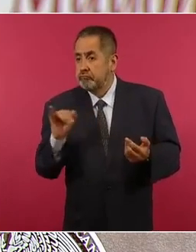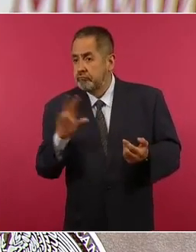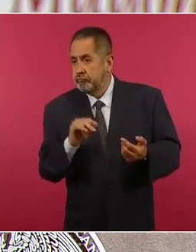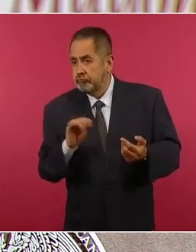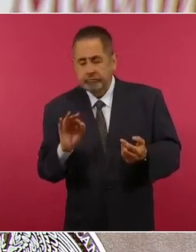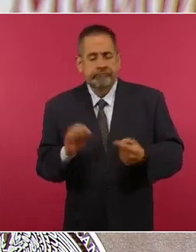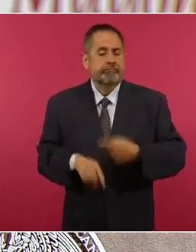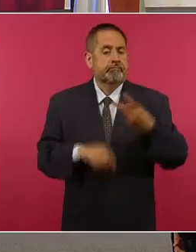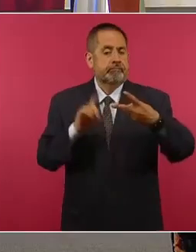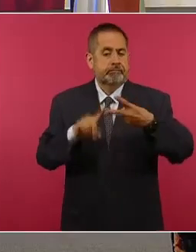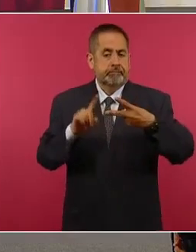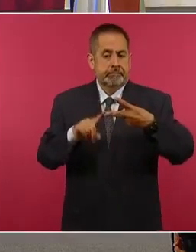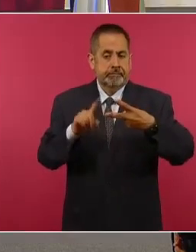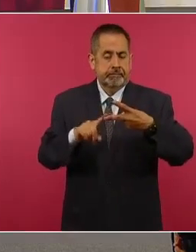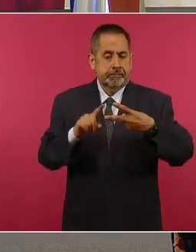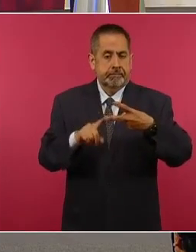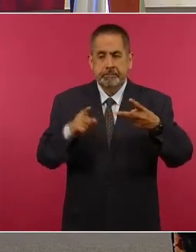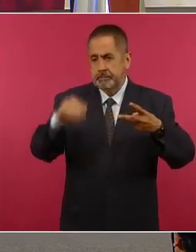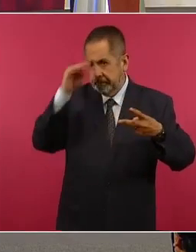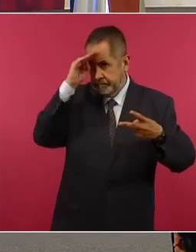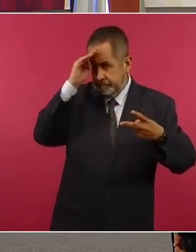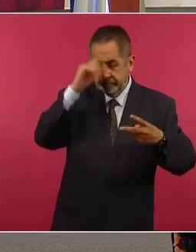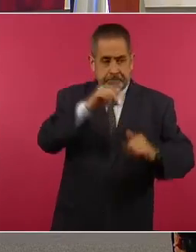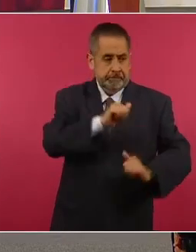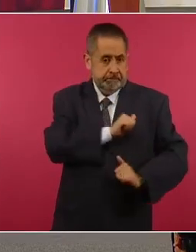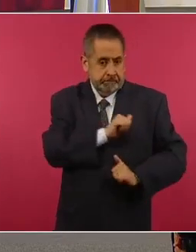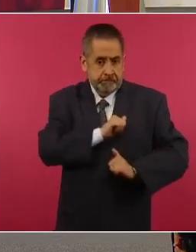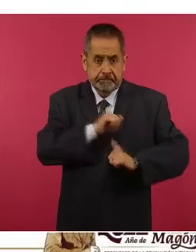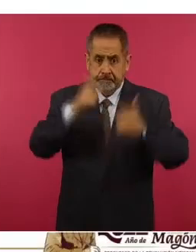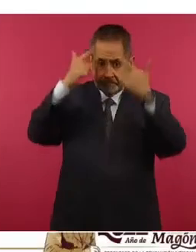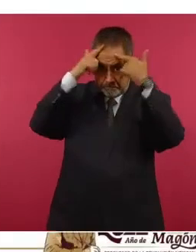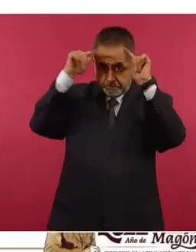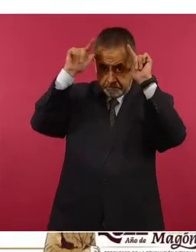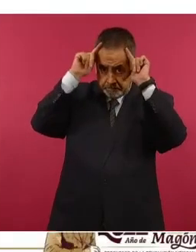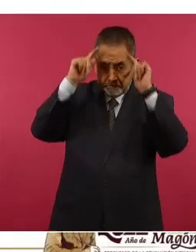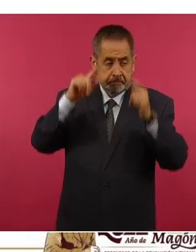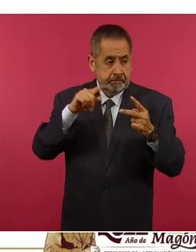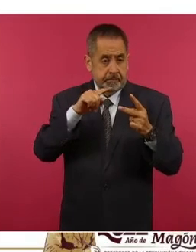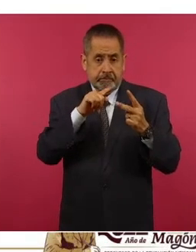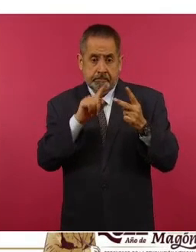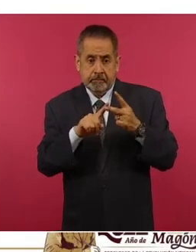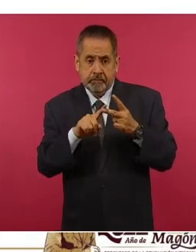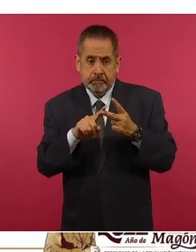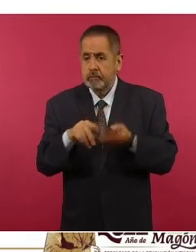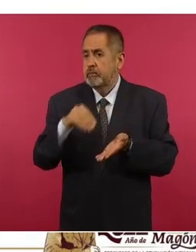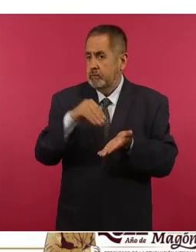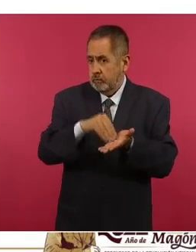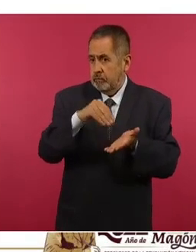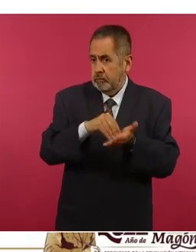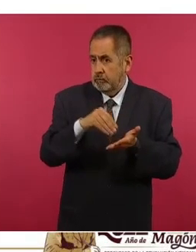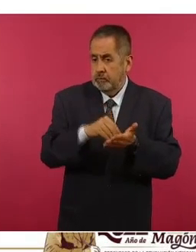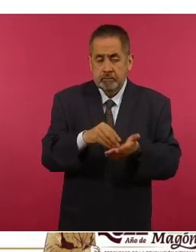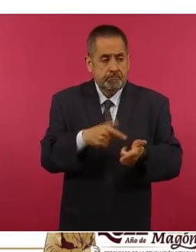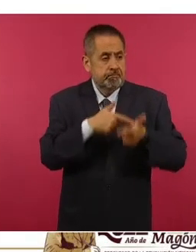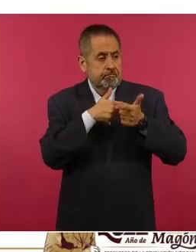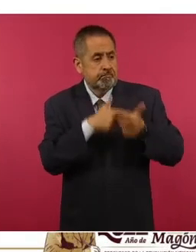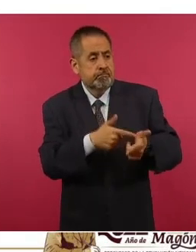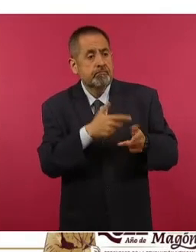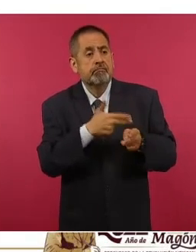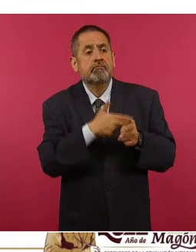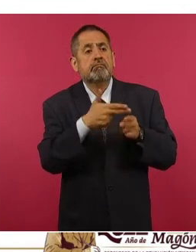que las Fuerzas Armadas, el Ejército y la Marina deberán mantenerse haciendo labor de seguridad pública hasta el